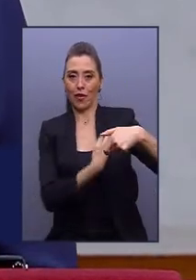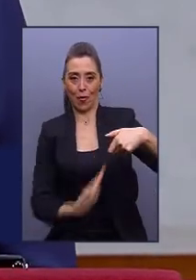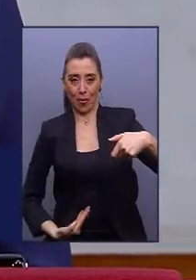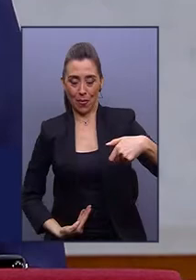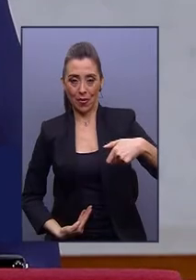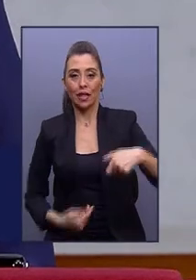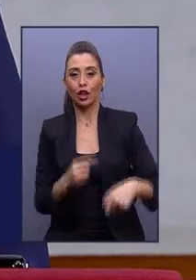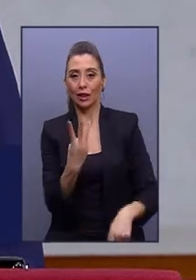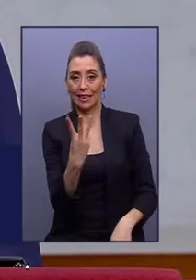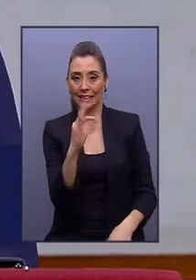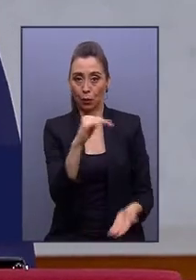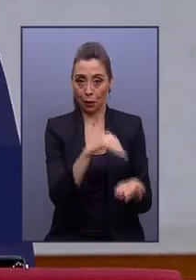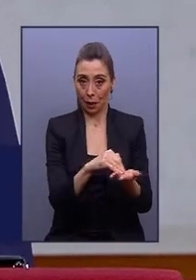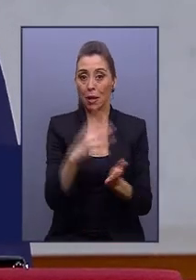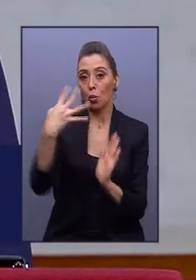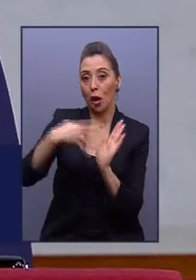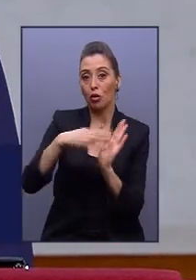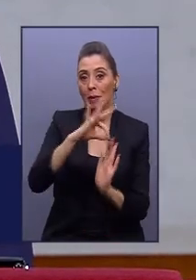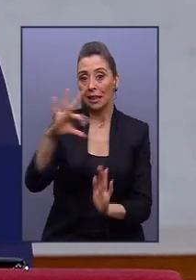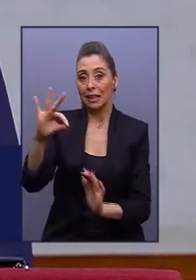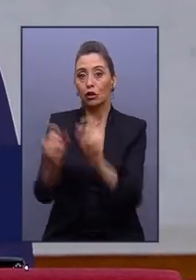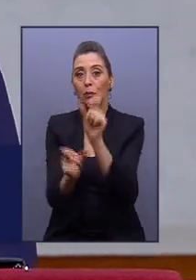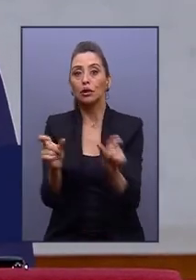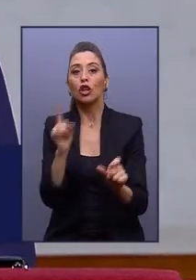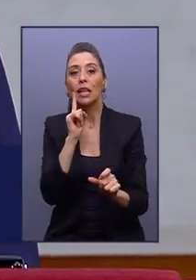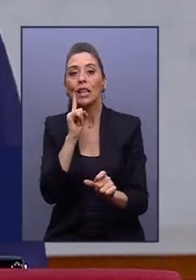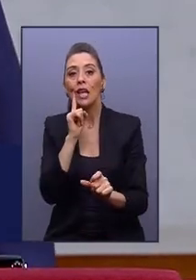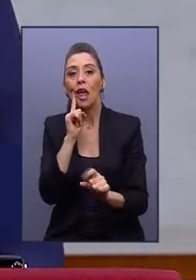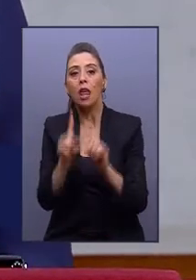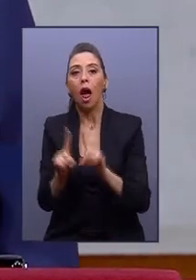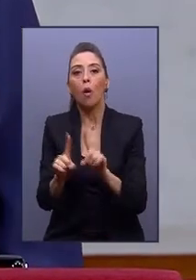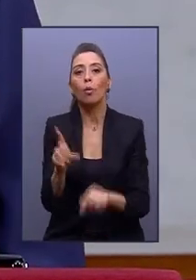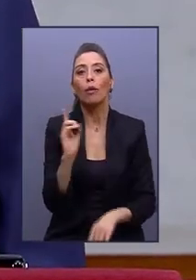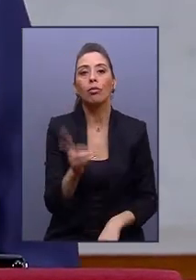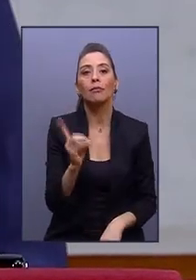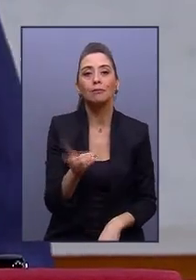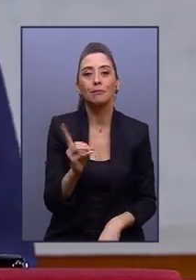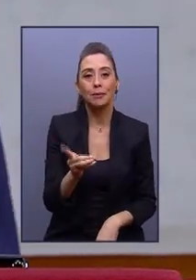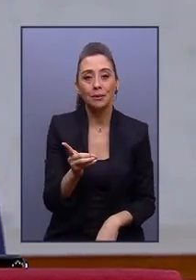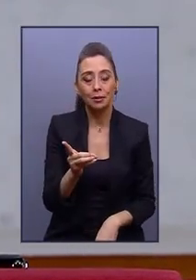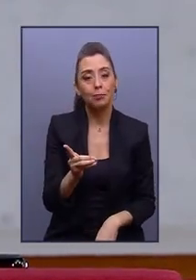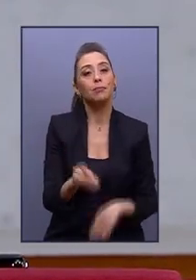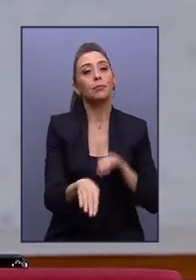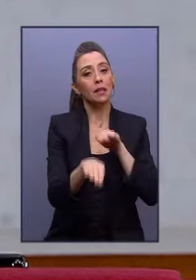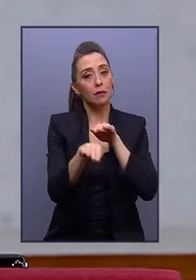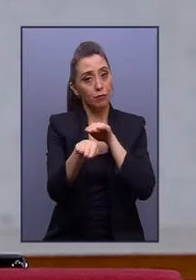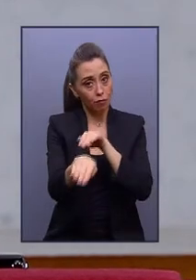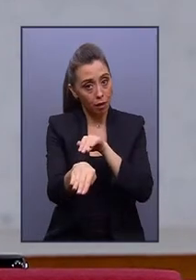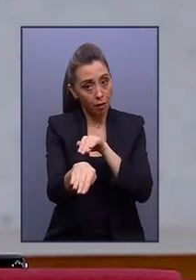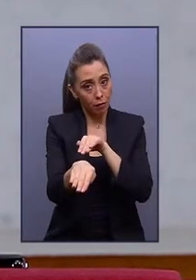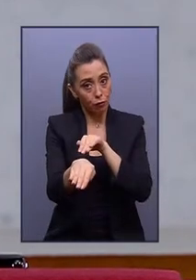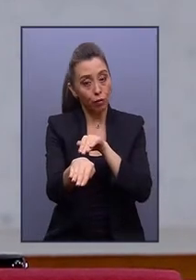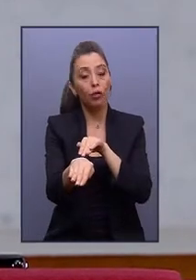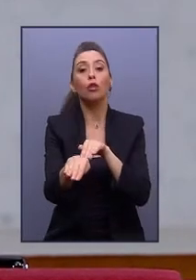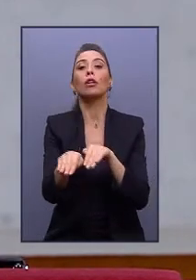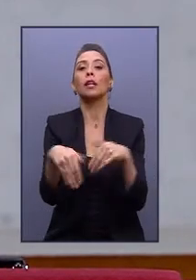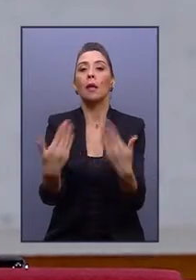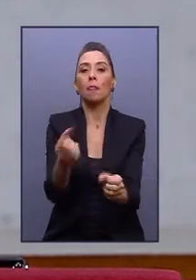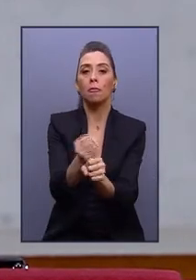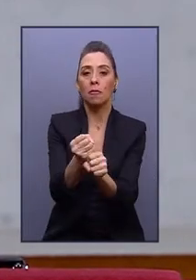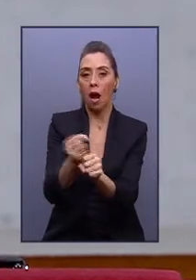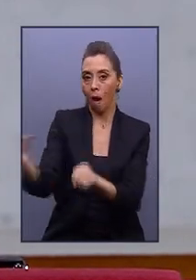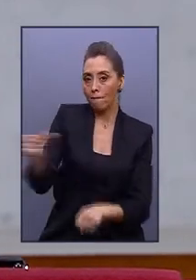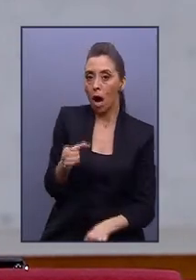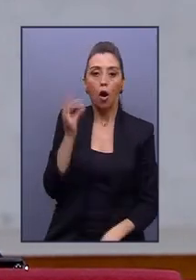ellas 44.500 son personas con algún tipo de discapacidad. Hemos favorecido directamente la obtención de empleo de